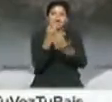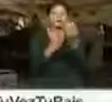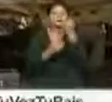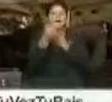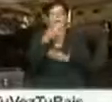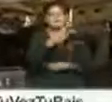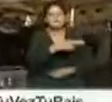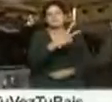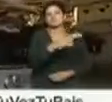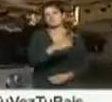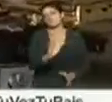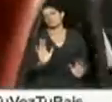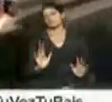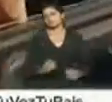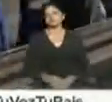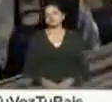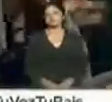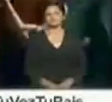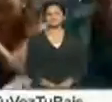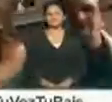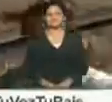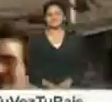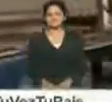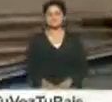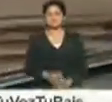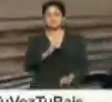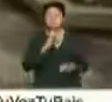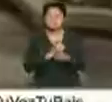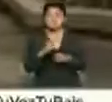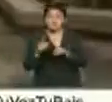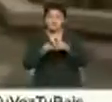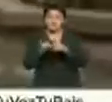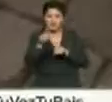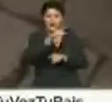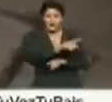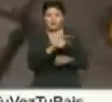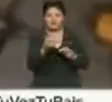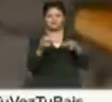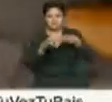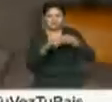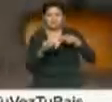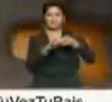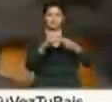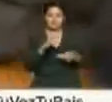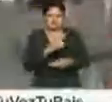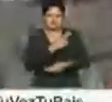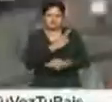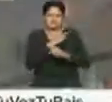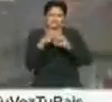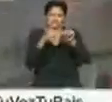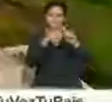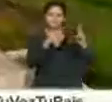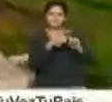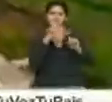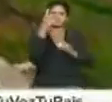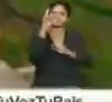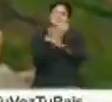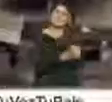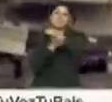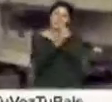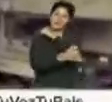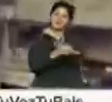Puerto Roma. En este concurso participaron estudiantes universitarios de 18 países de América, Europa y Asia.